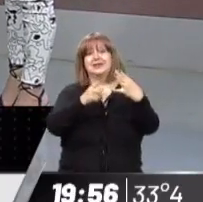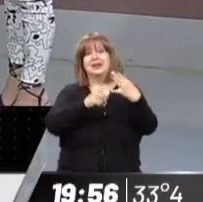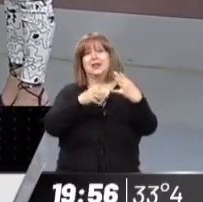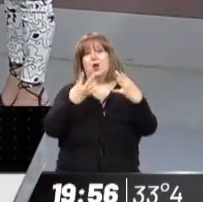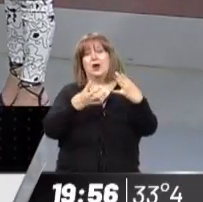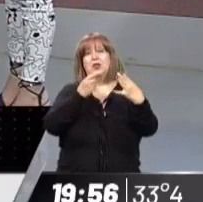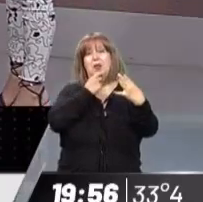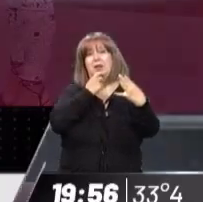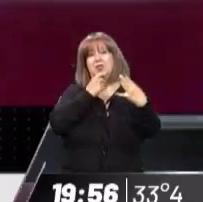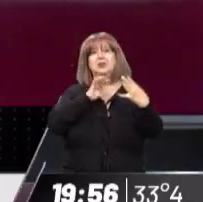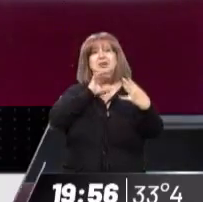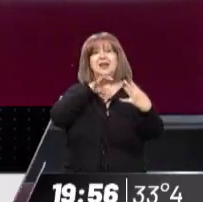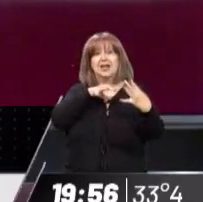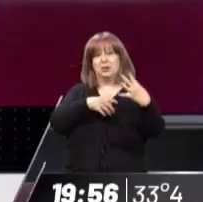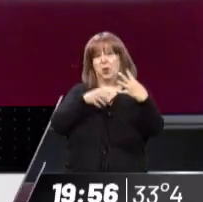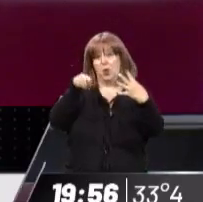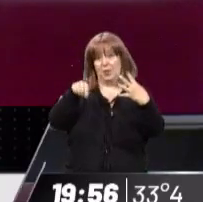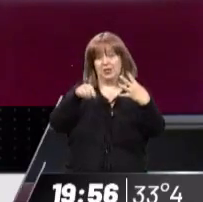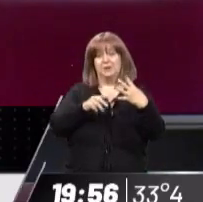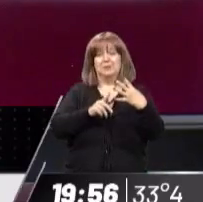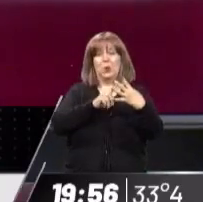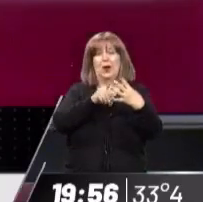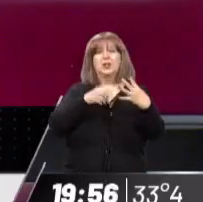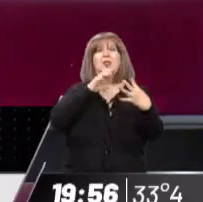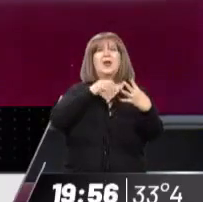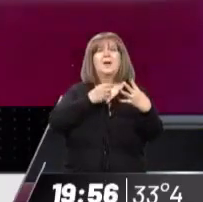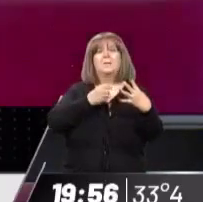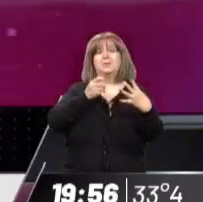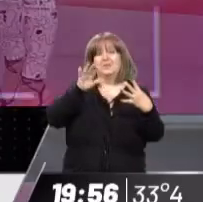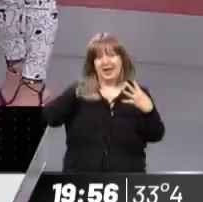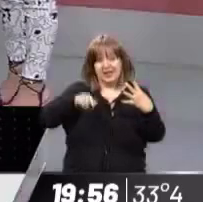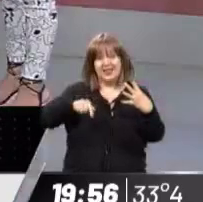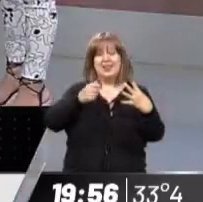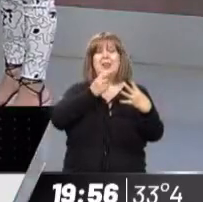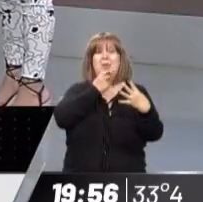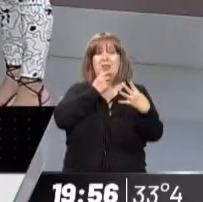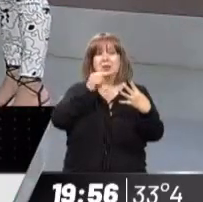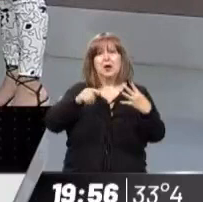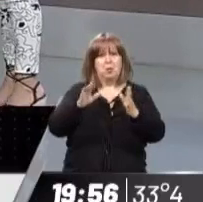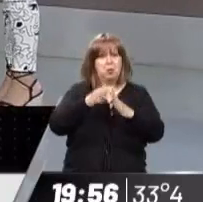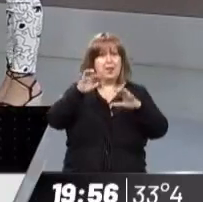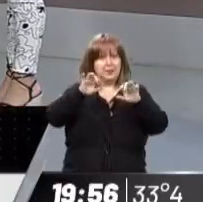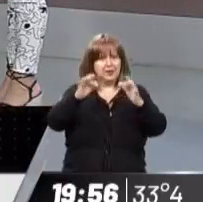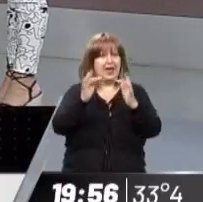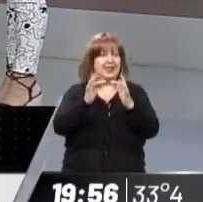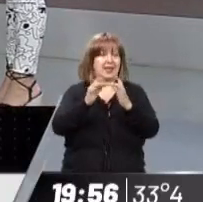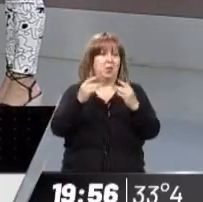caso mendocino, ¿no? Es el cuarto caso relacionado con Con Mendoza. Mendoza. Y están todos allí, lo pueden leer en Diario Uno, que